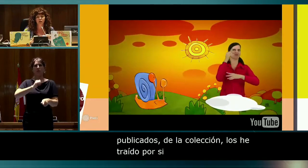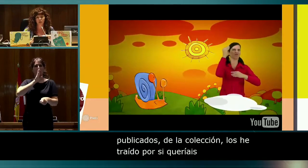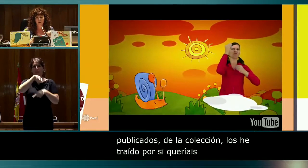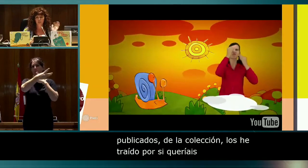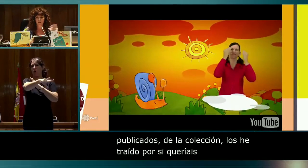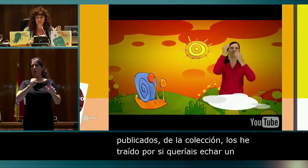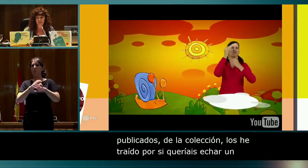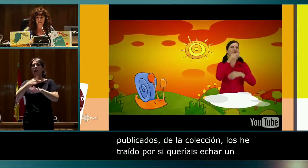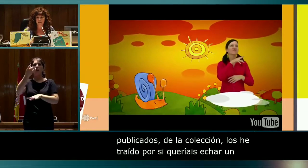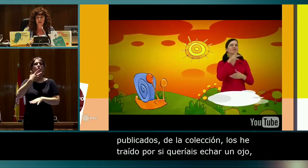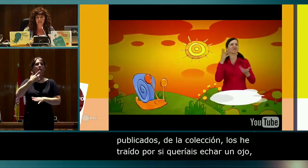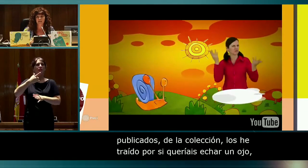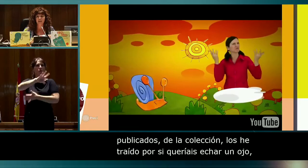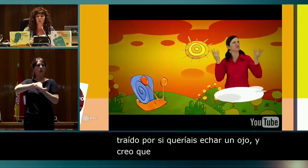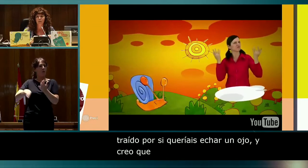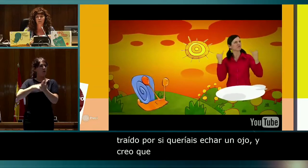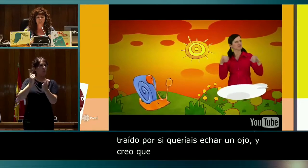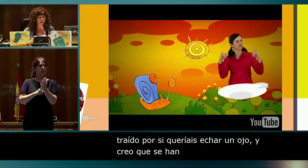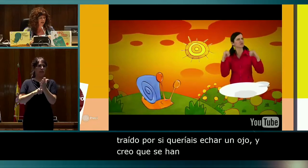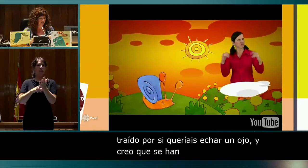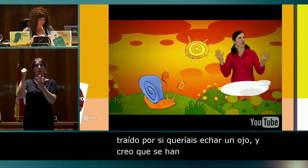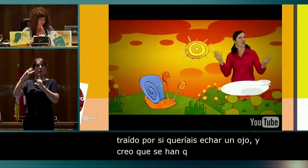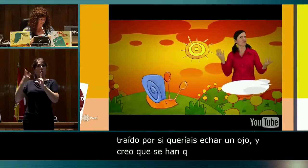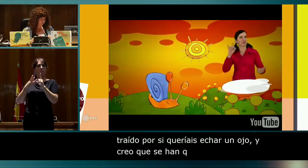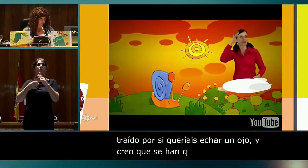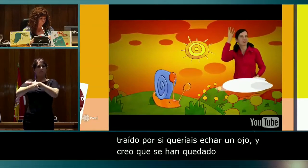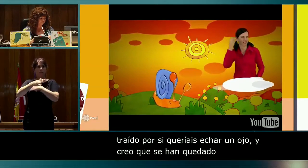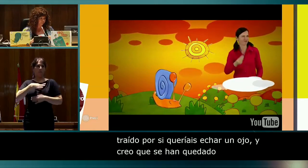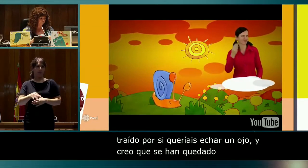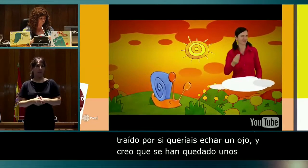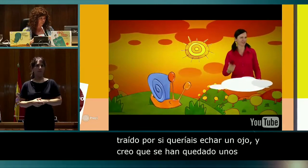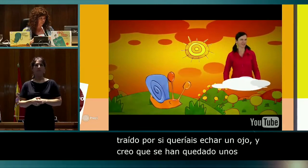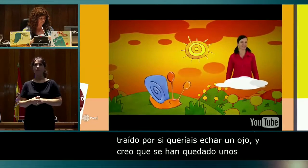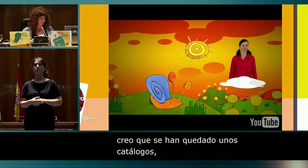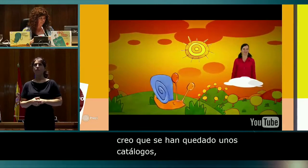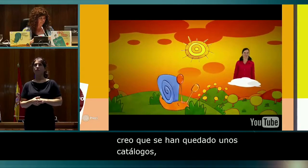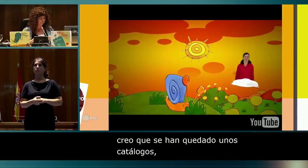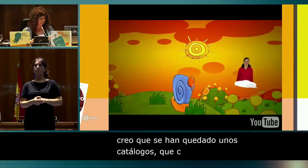conozcáis toda la colección, pero a través de la web podéis acceder.